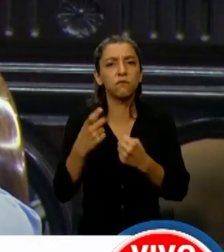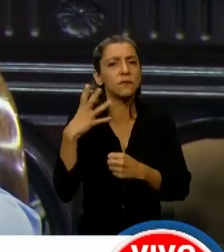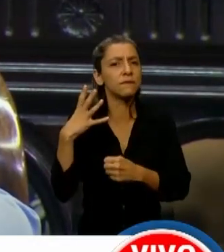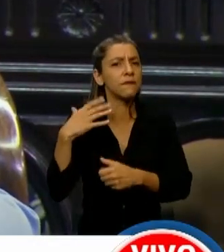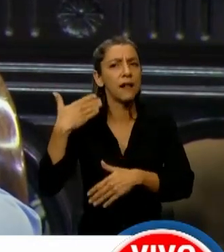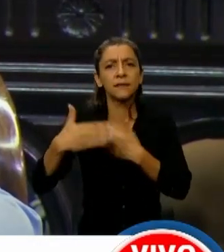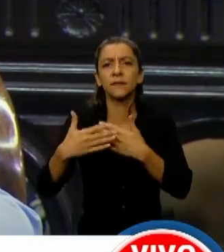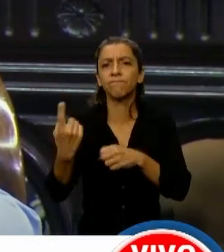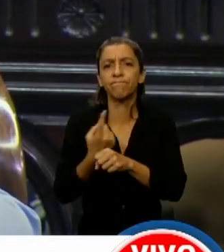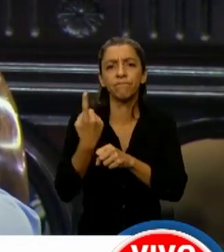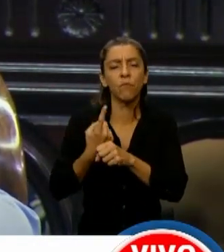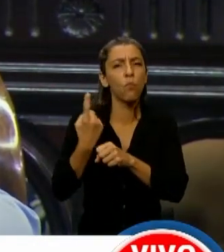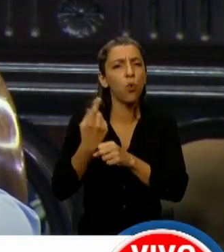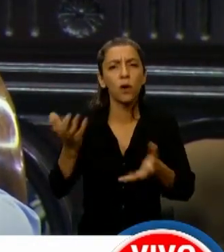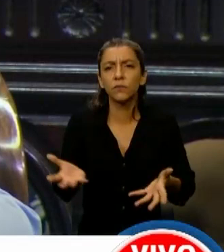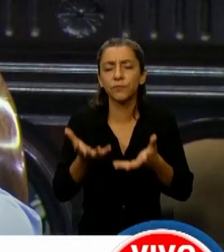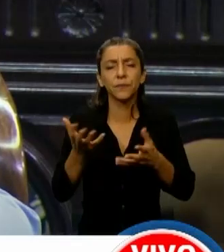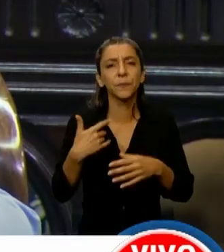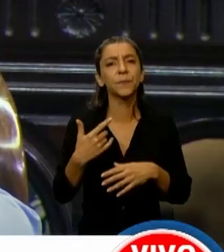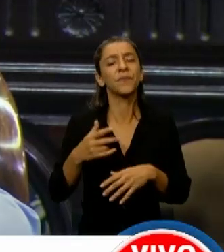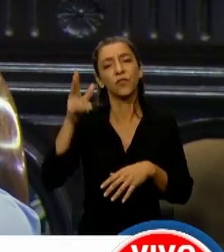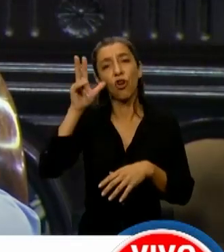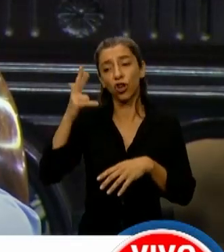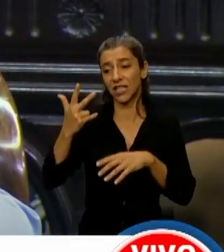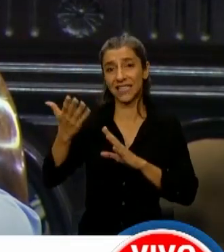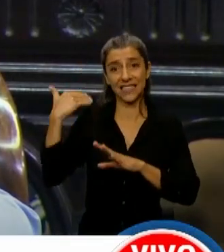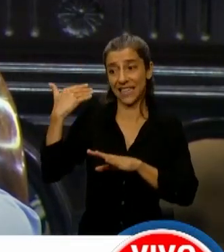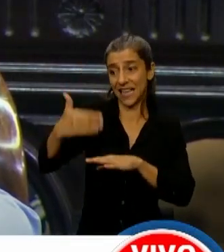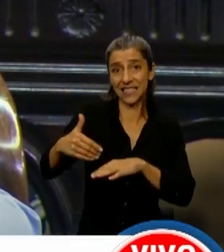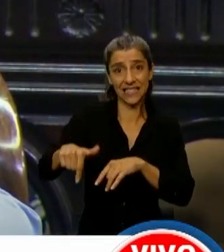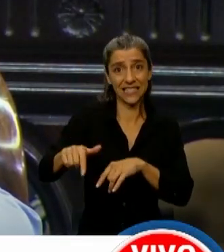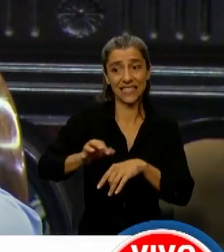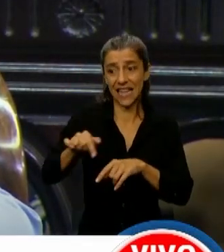un 48% de inflación promedio sin la hiperinflación.